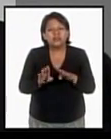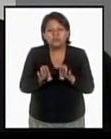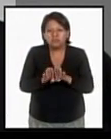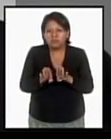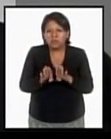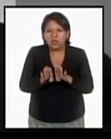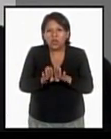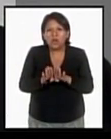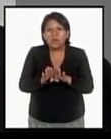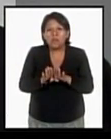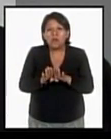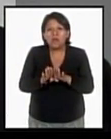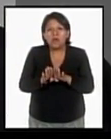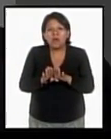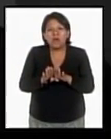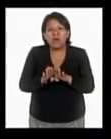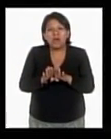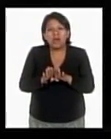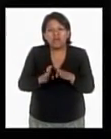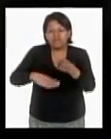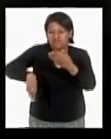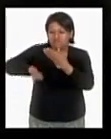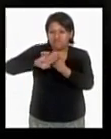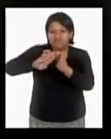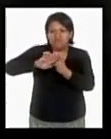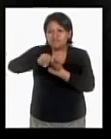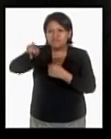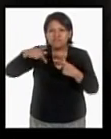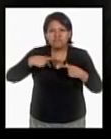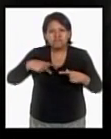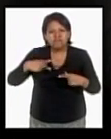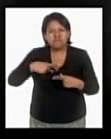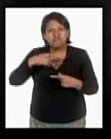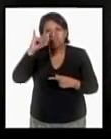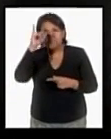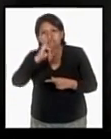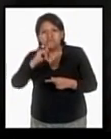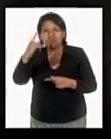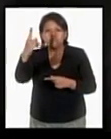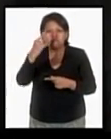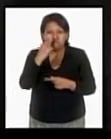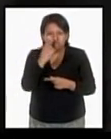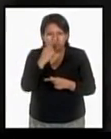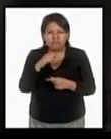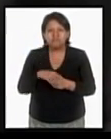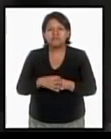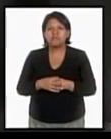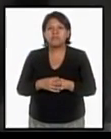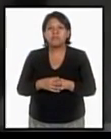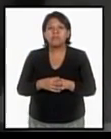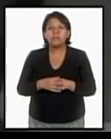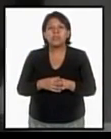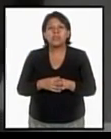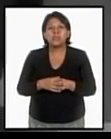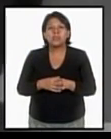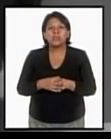la agresión de las autoridades, ¿no? Que son de las policías.